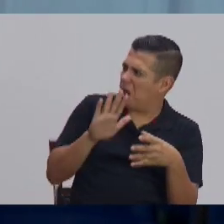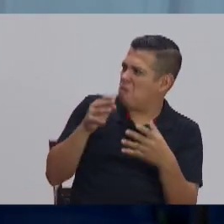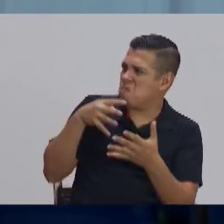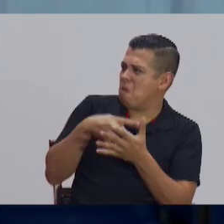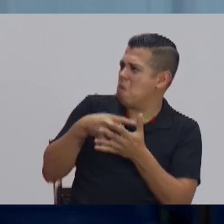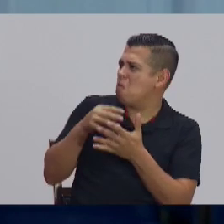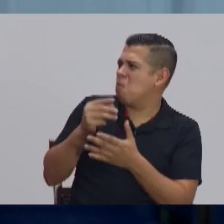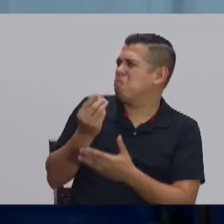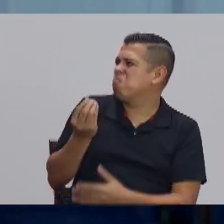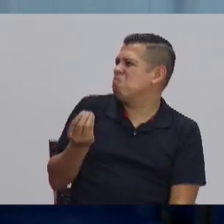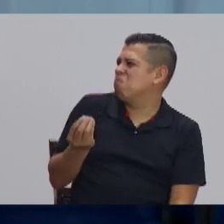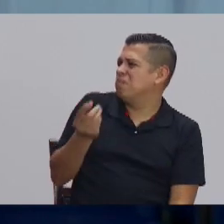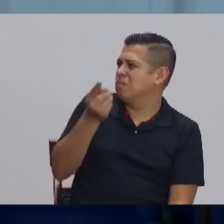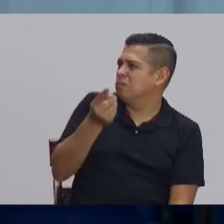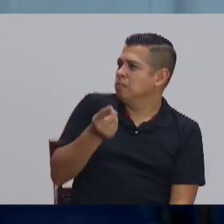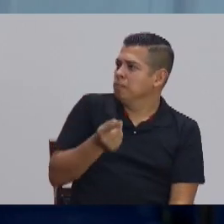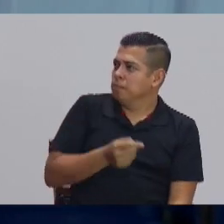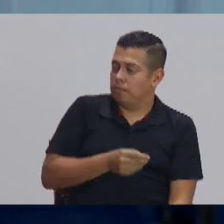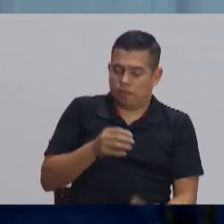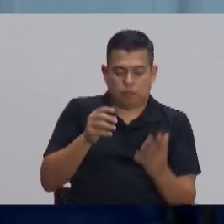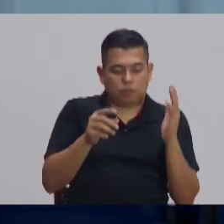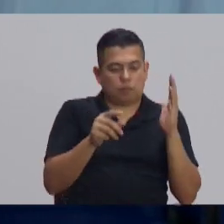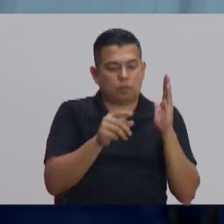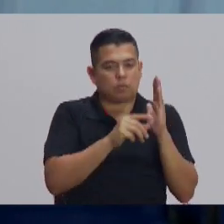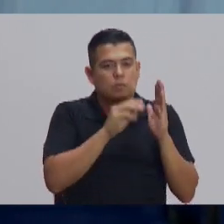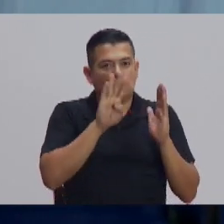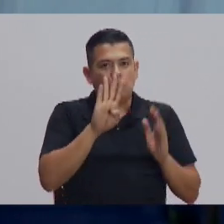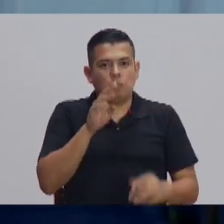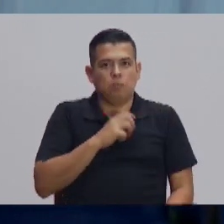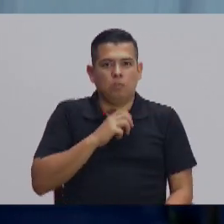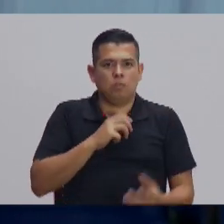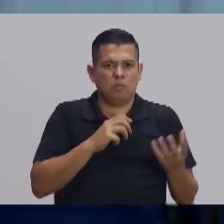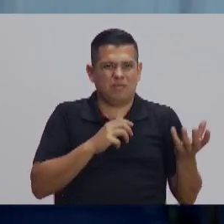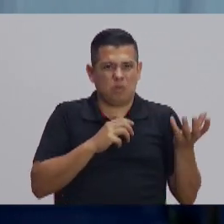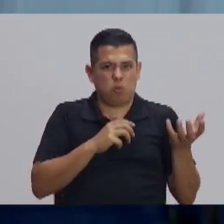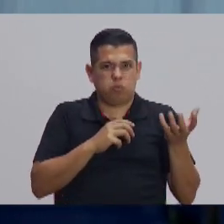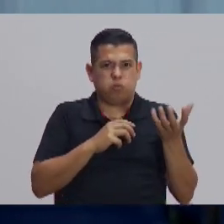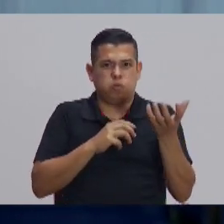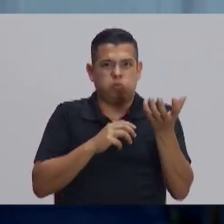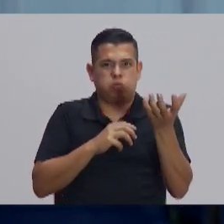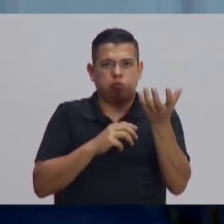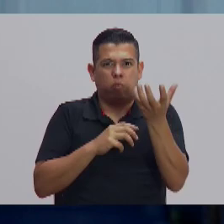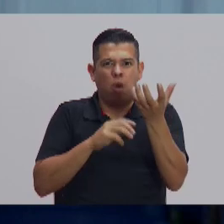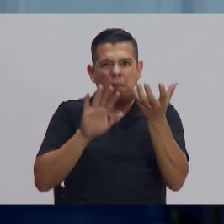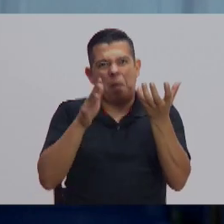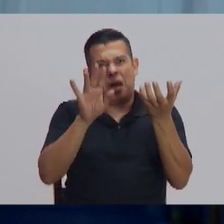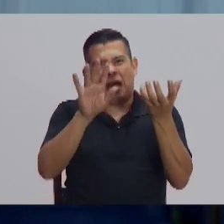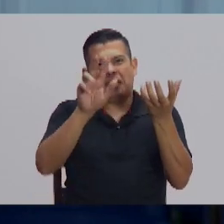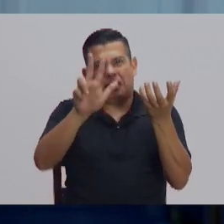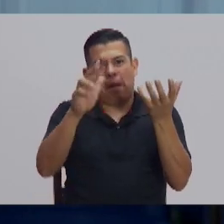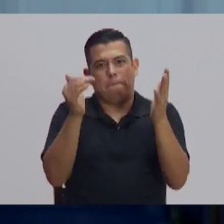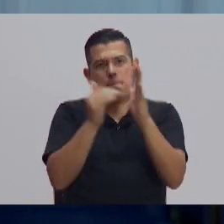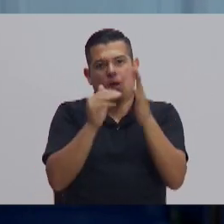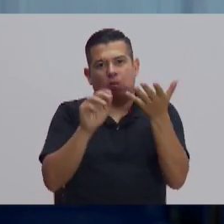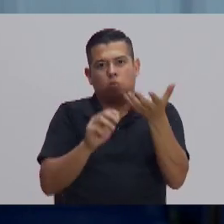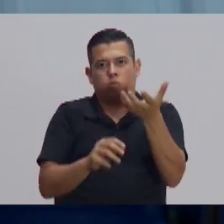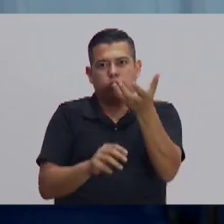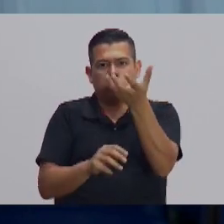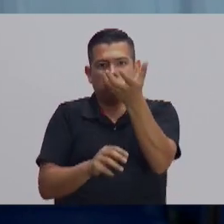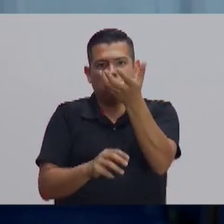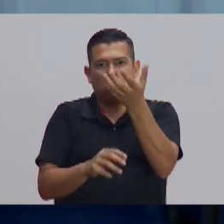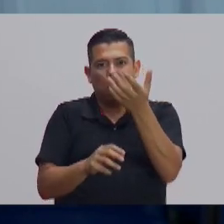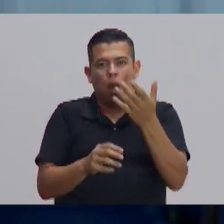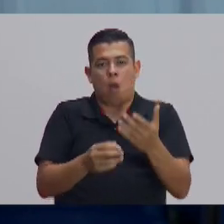si son pocos y miren el cuatro y subieron allá del pueblo como tres mil hombres los cuales